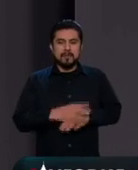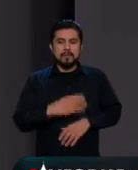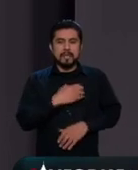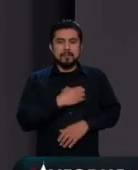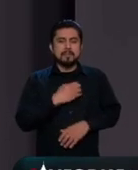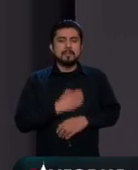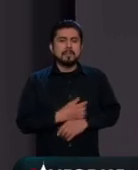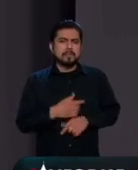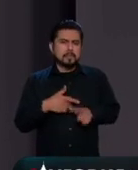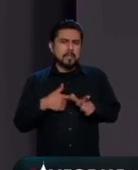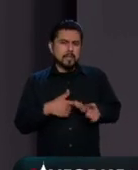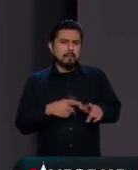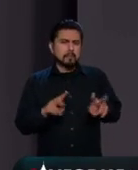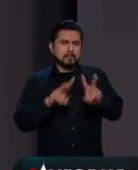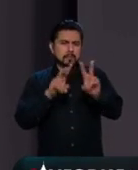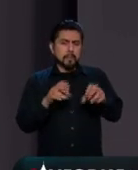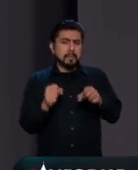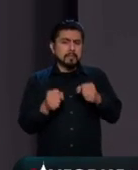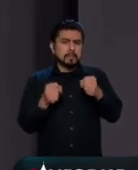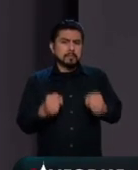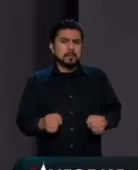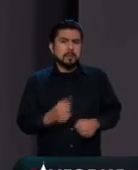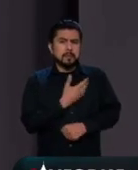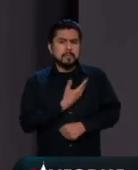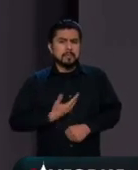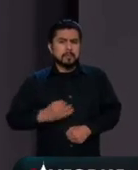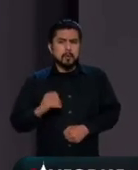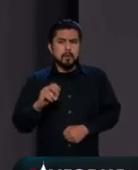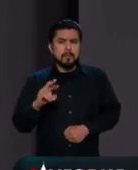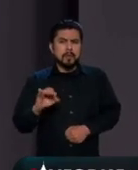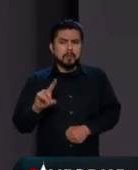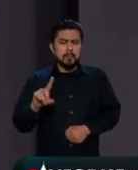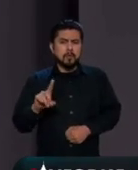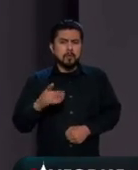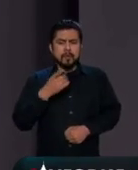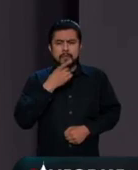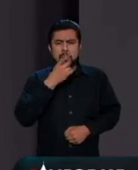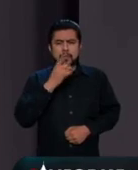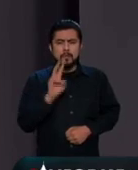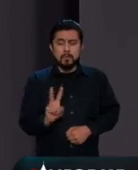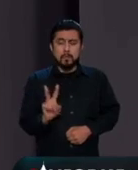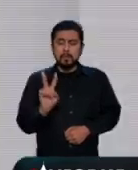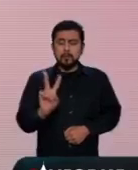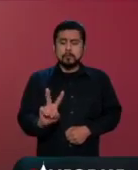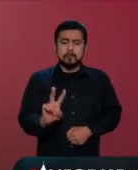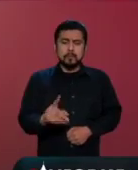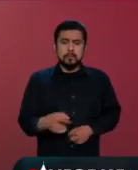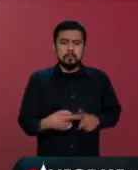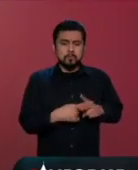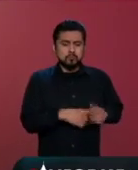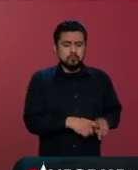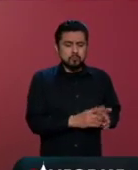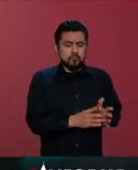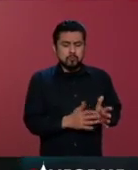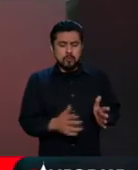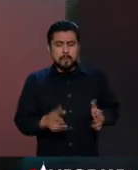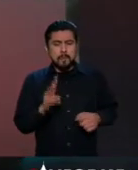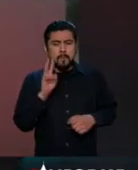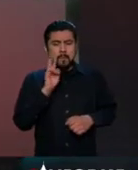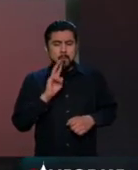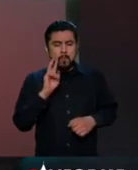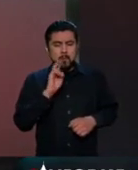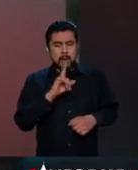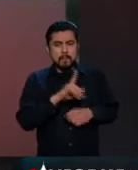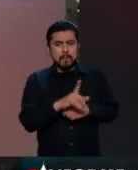Y seguimos con temas de seguridad. El presidente López Obrador adelantó que el próximo viernes, en el marco del arranque de la etapa de pruebas de la refinería